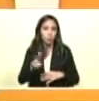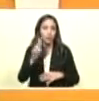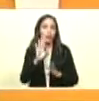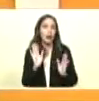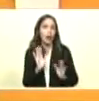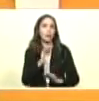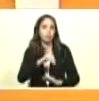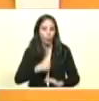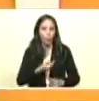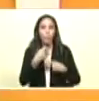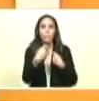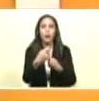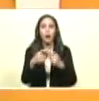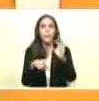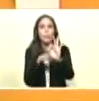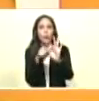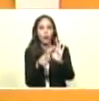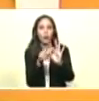correcto.